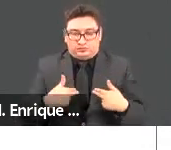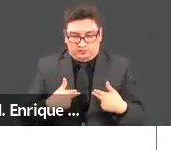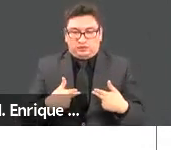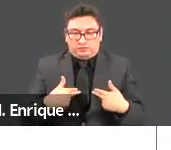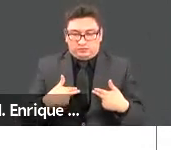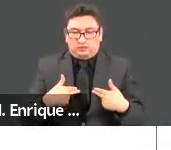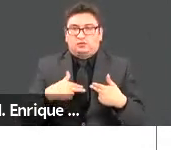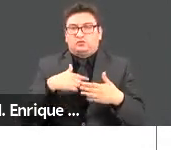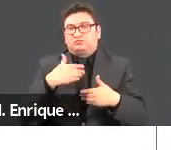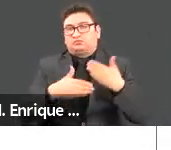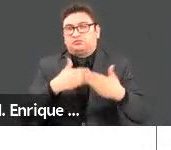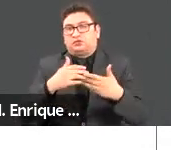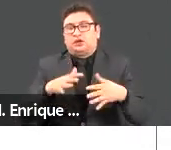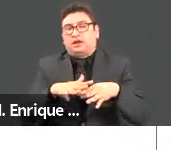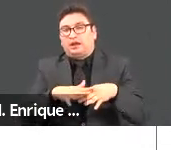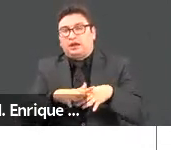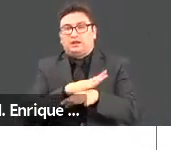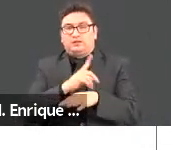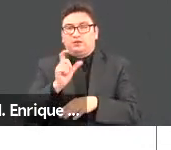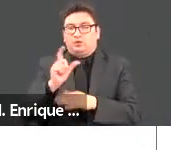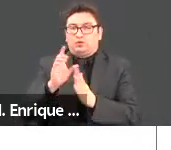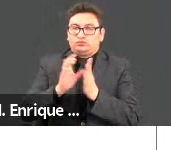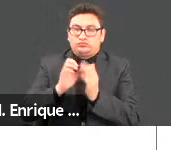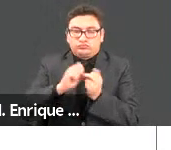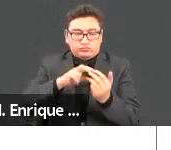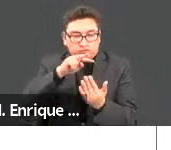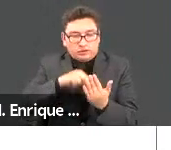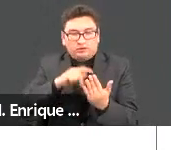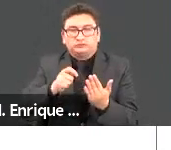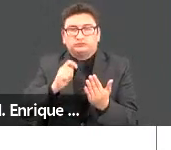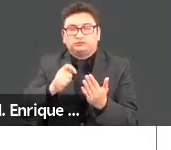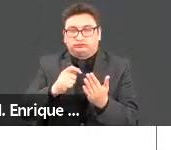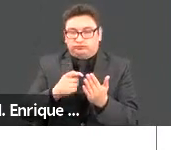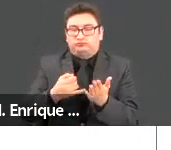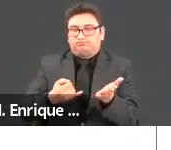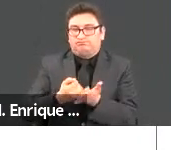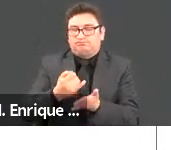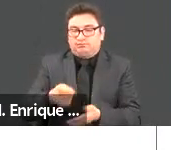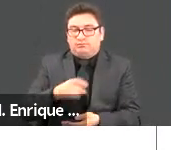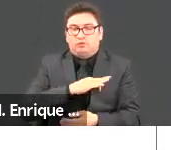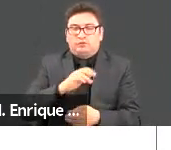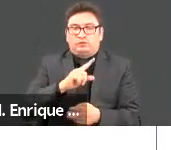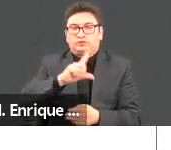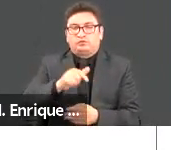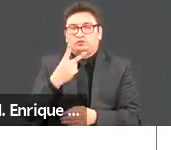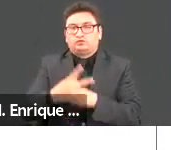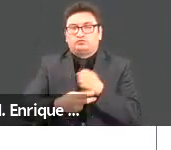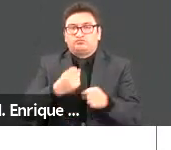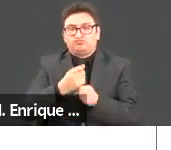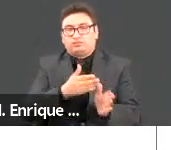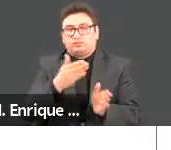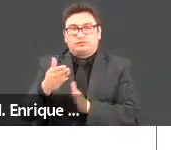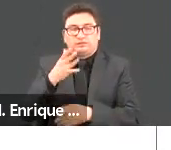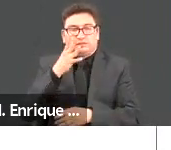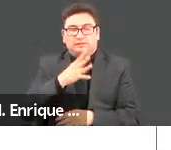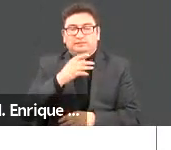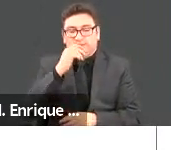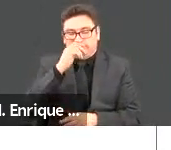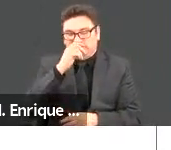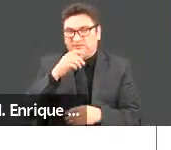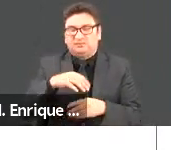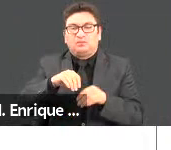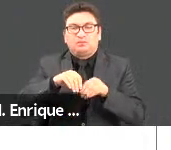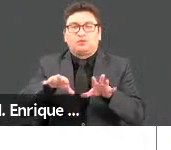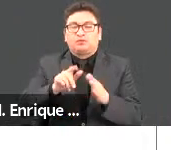el paradigma de interpretación constitucional. También, 2 años después, casi 2 años después, se emitió